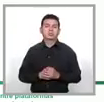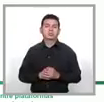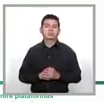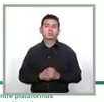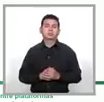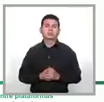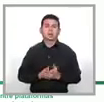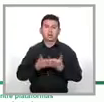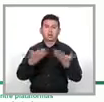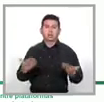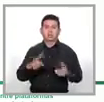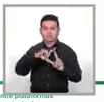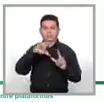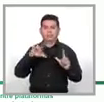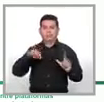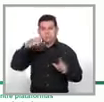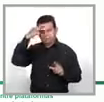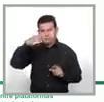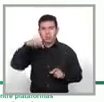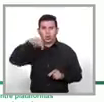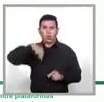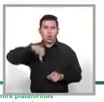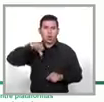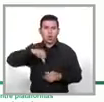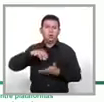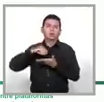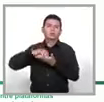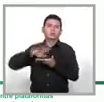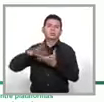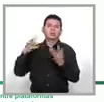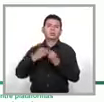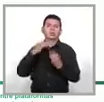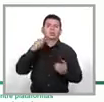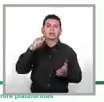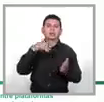panorama nacional, a esta jornada se acumulan